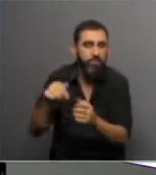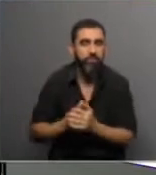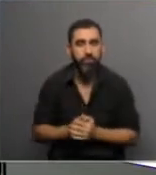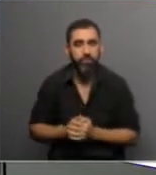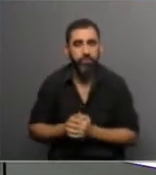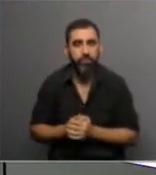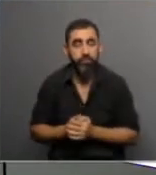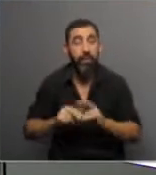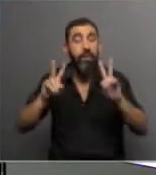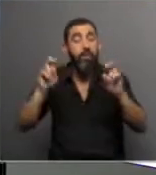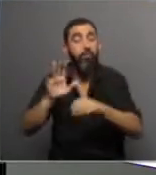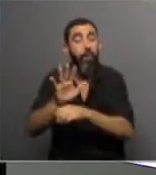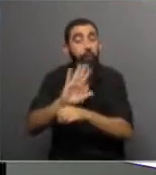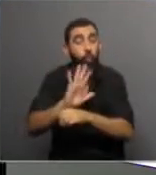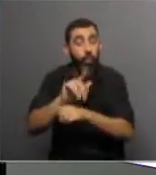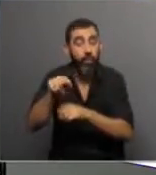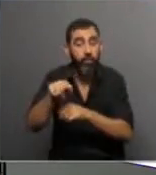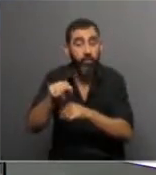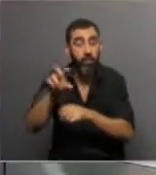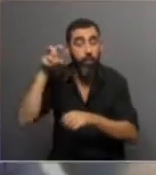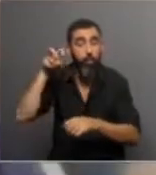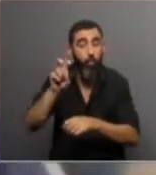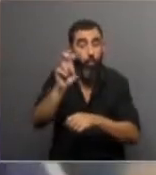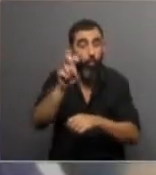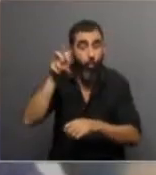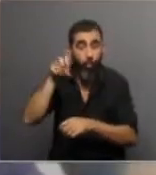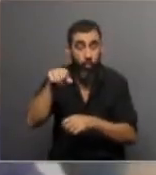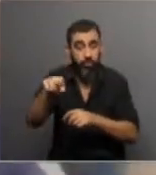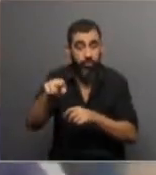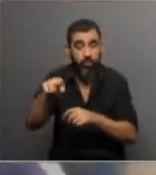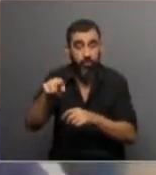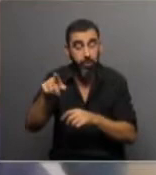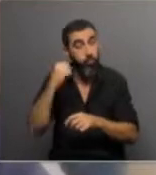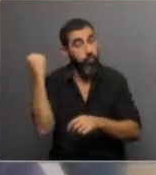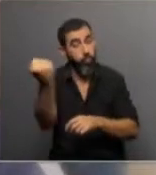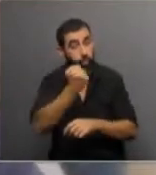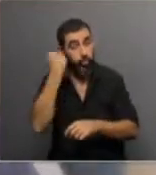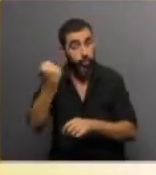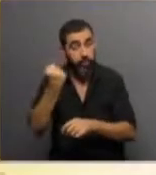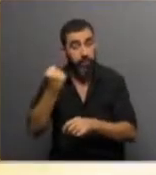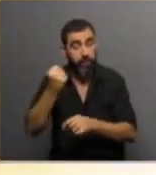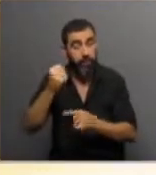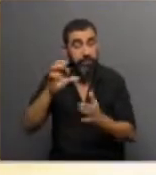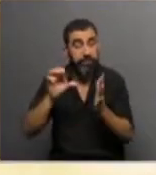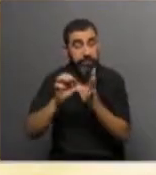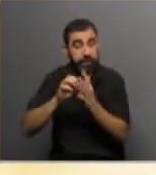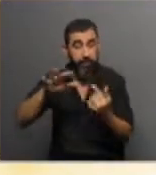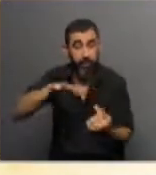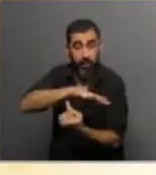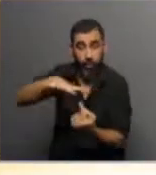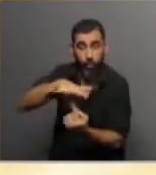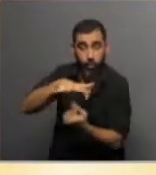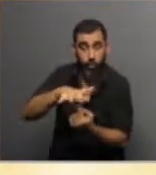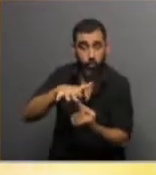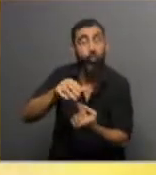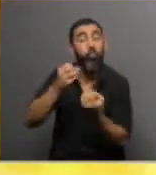Bueno, desde el punto de vista biológico, sí. los murciélagos son muy importantes en los ecosistemas, ¿verdad? Más allá de